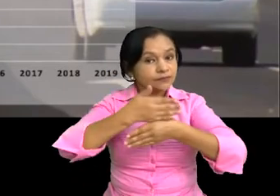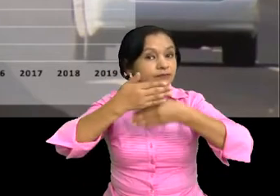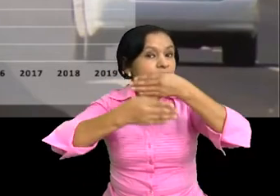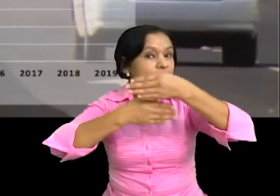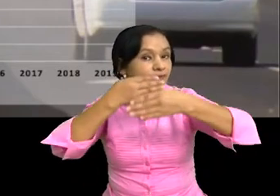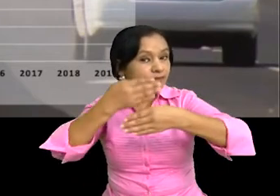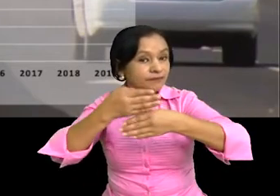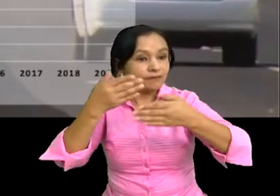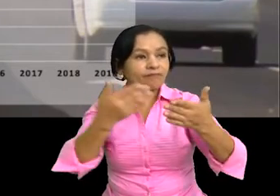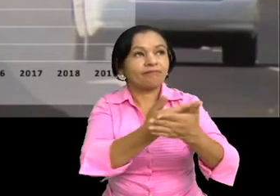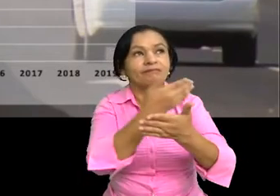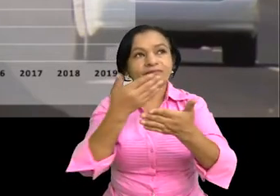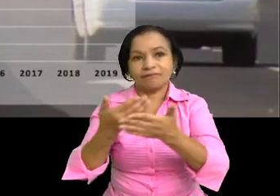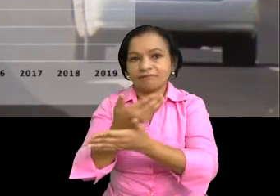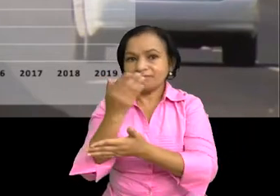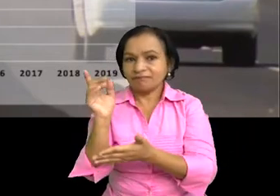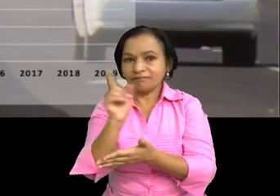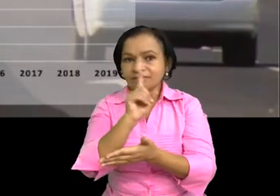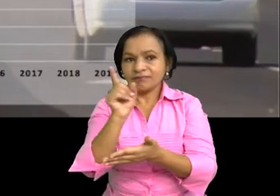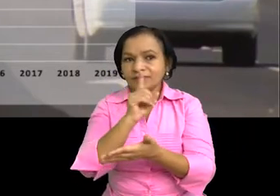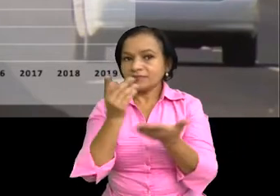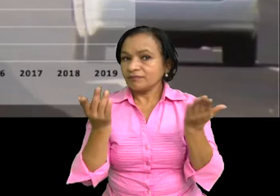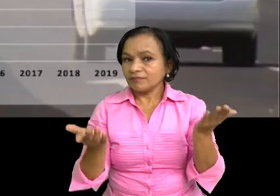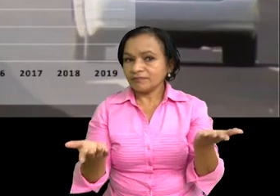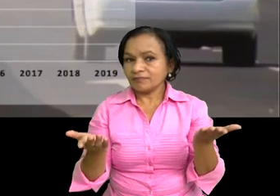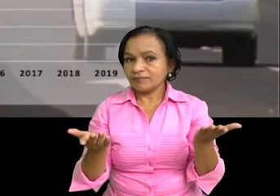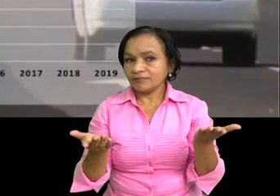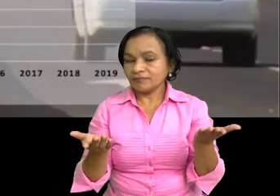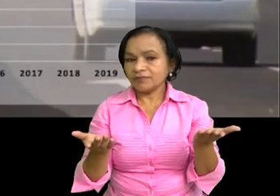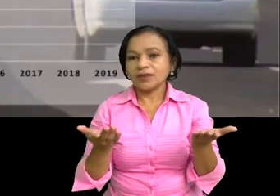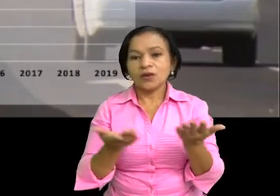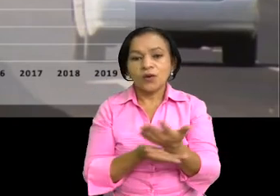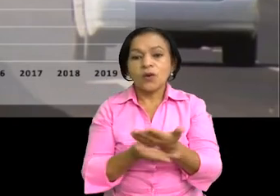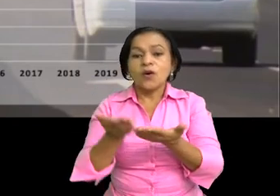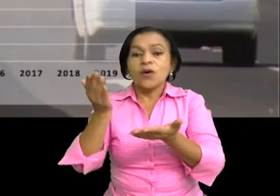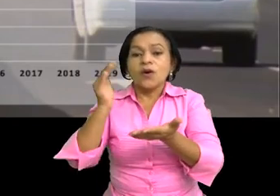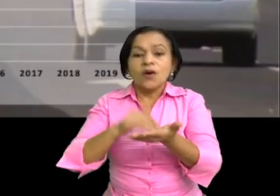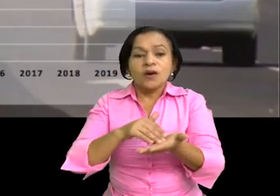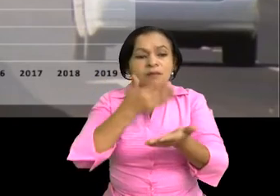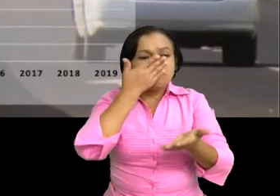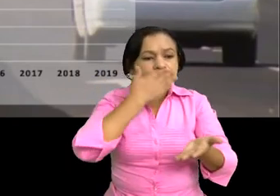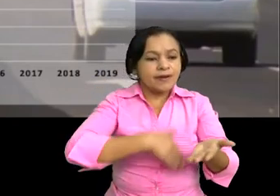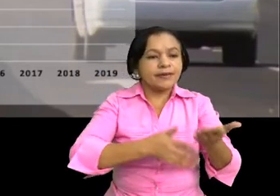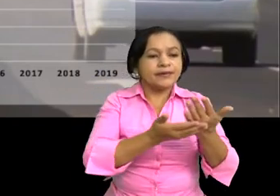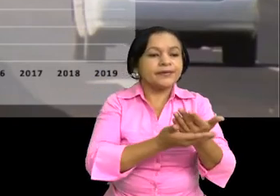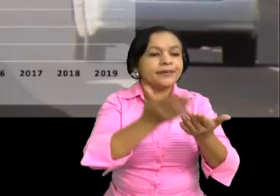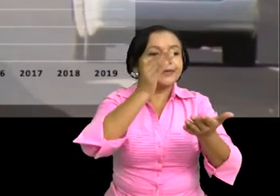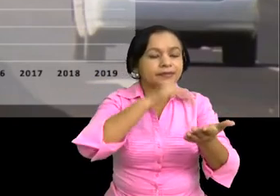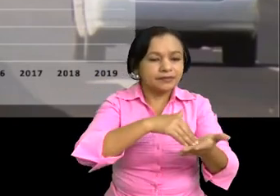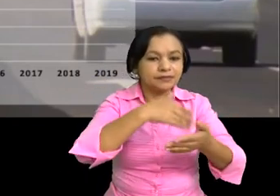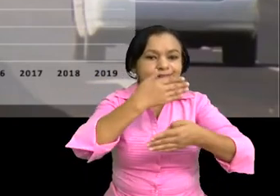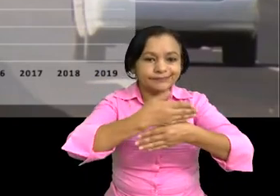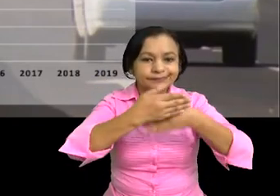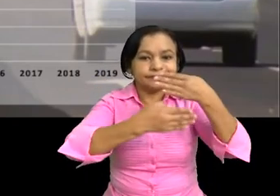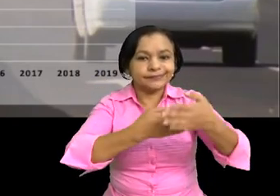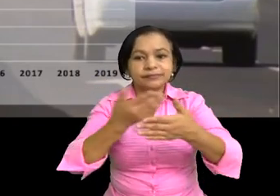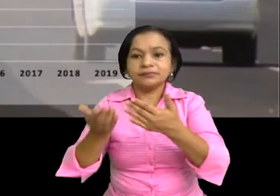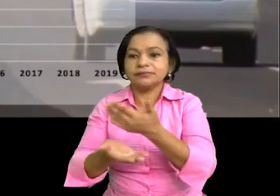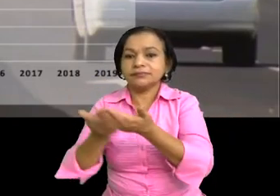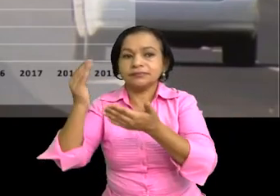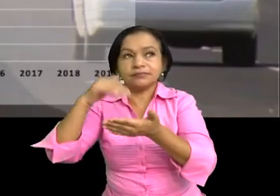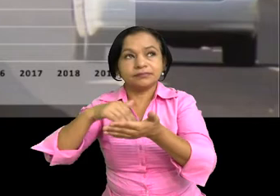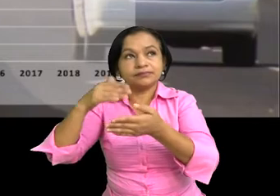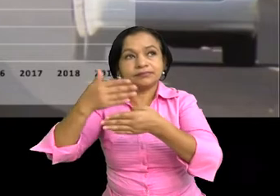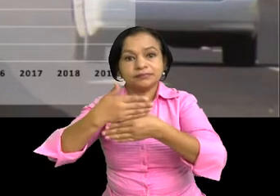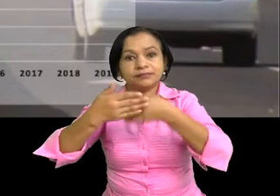nueva infraestructura vial, sino prácticamente reconstruir, bueno, donde había existido alguna huella